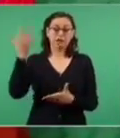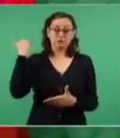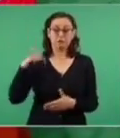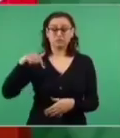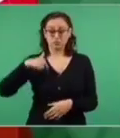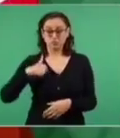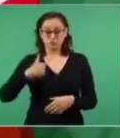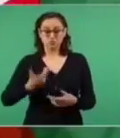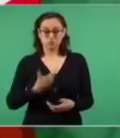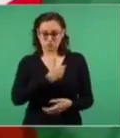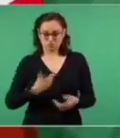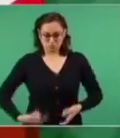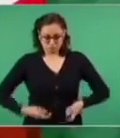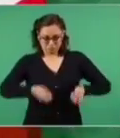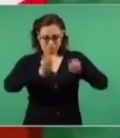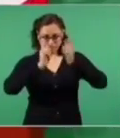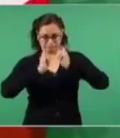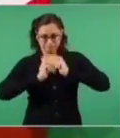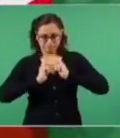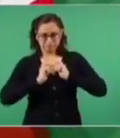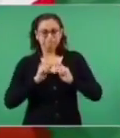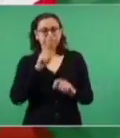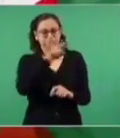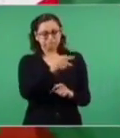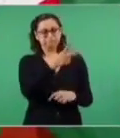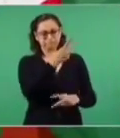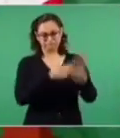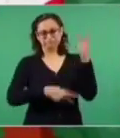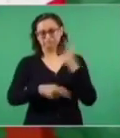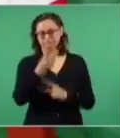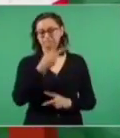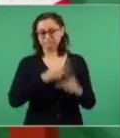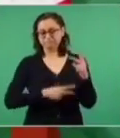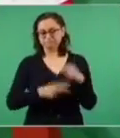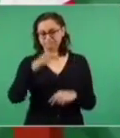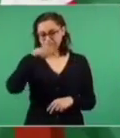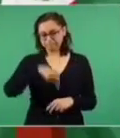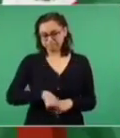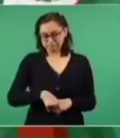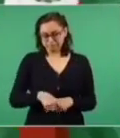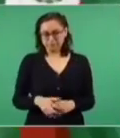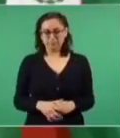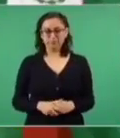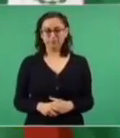cuando asumí la presidencia de México. Yo,